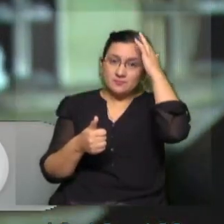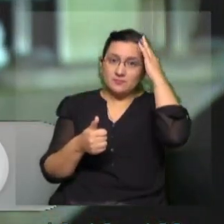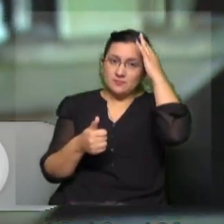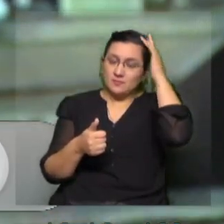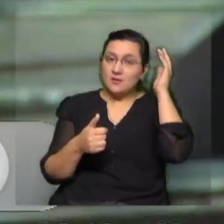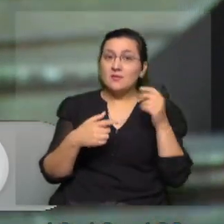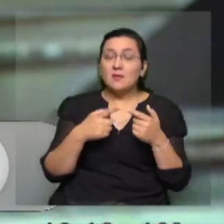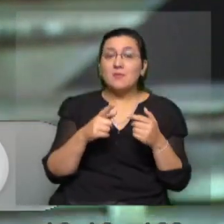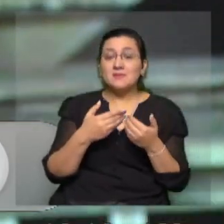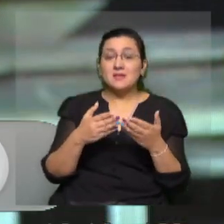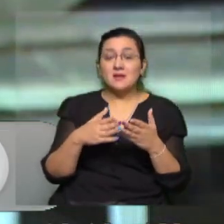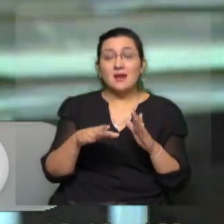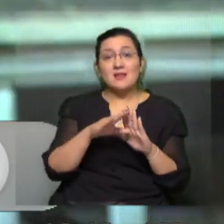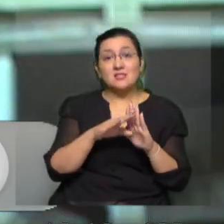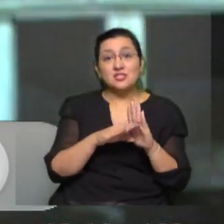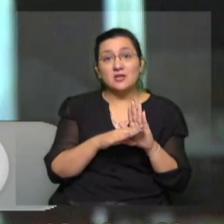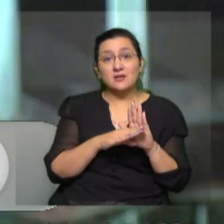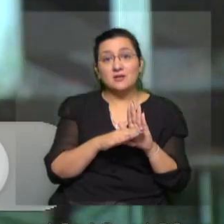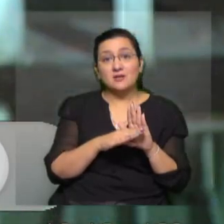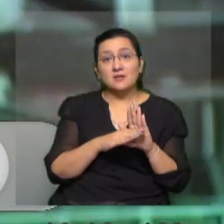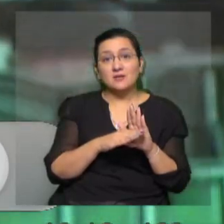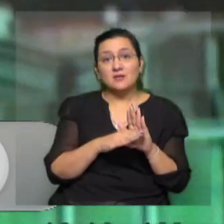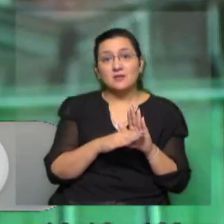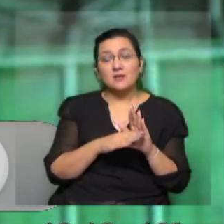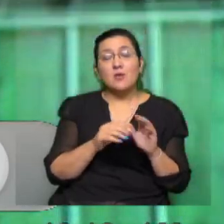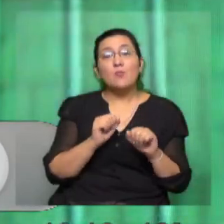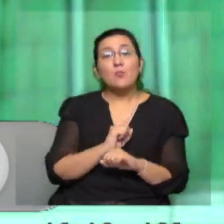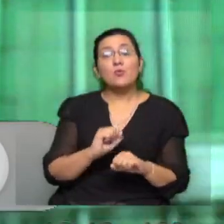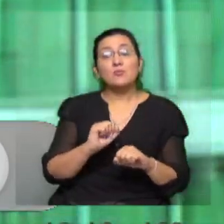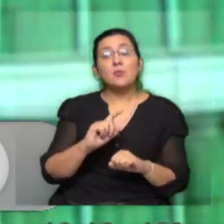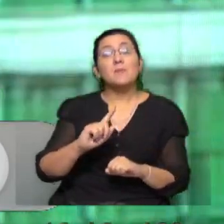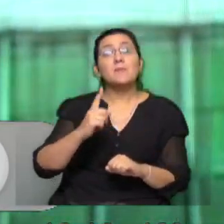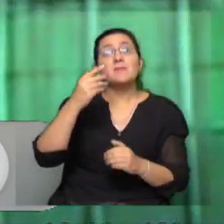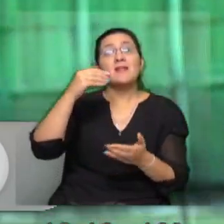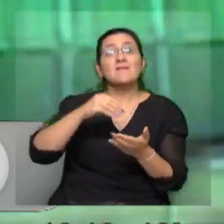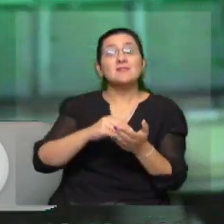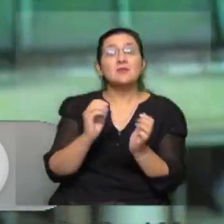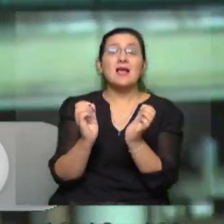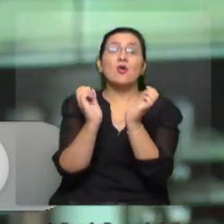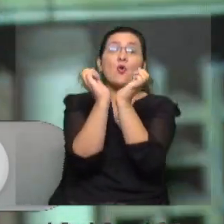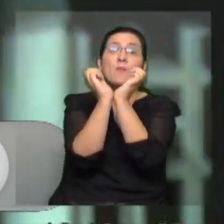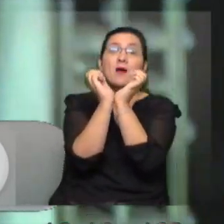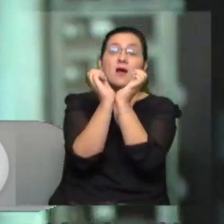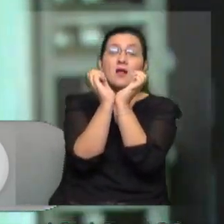después de entrar a la liguilla, conseguimos a entrar en una Copa, por primera vez Progreso en una Copa Libertadores,